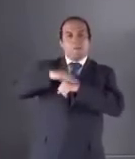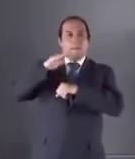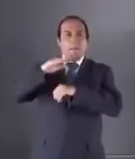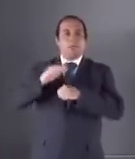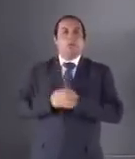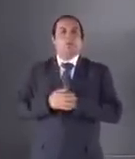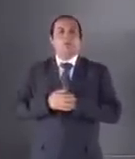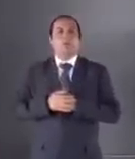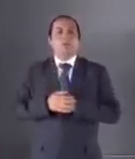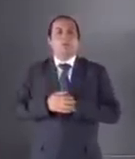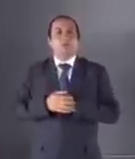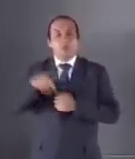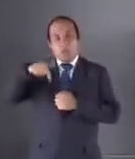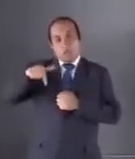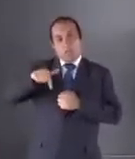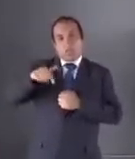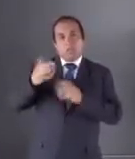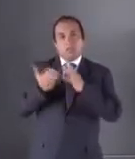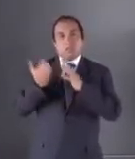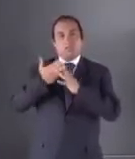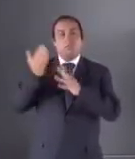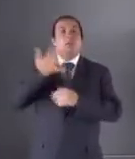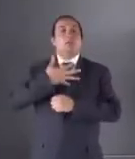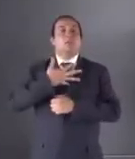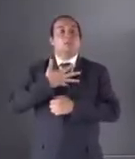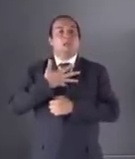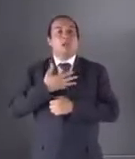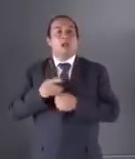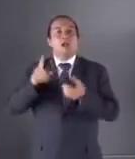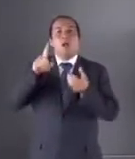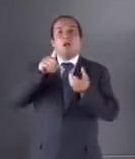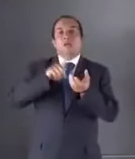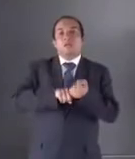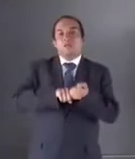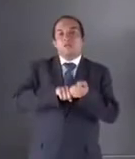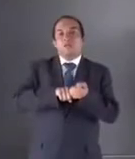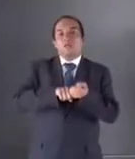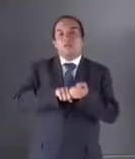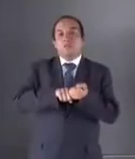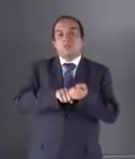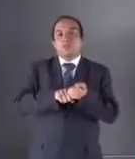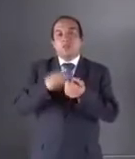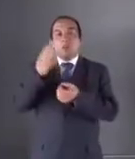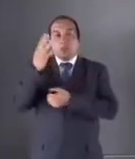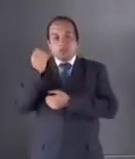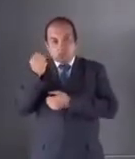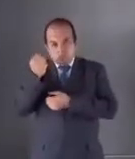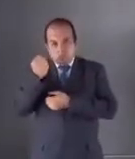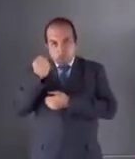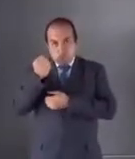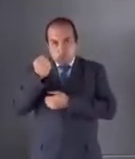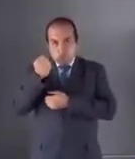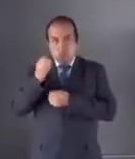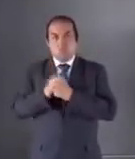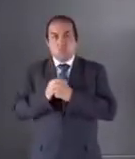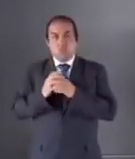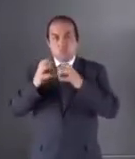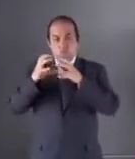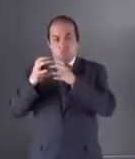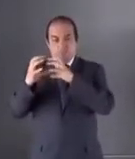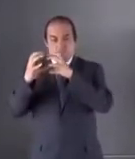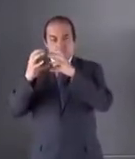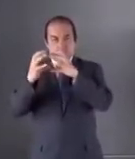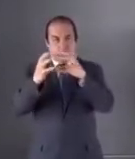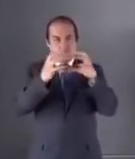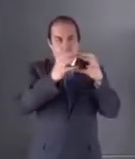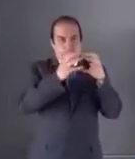estación va a tener acceso cerca de 9 cabinas simultáneas que van a estar todo el